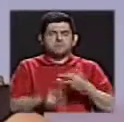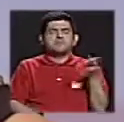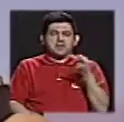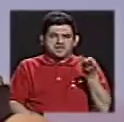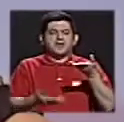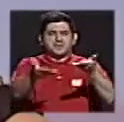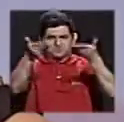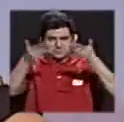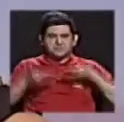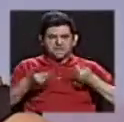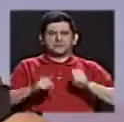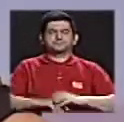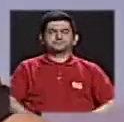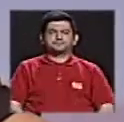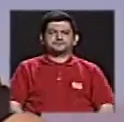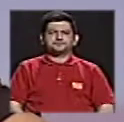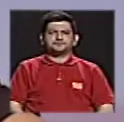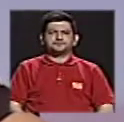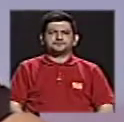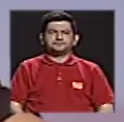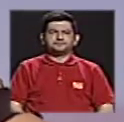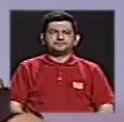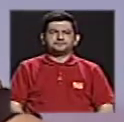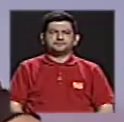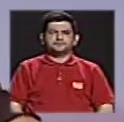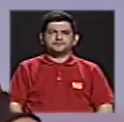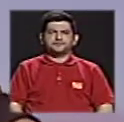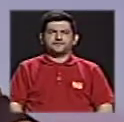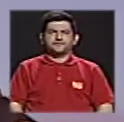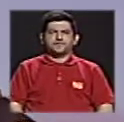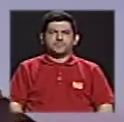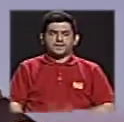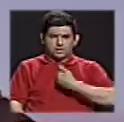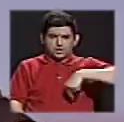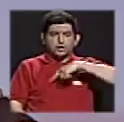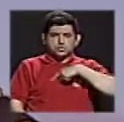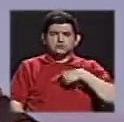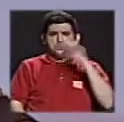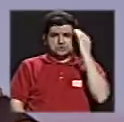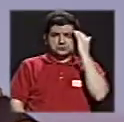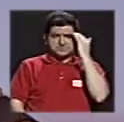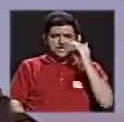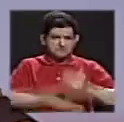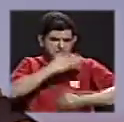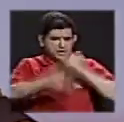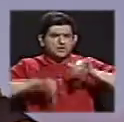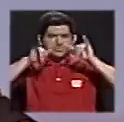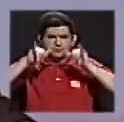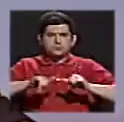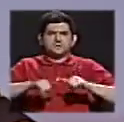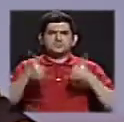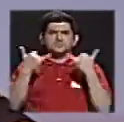dos. Fue a nombre de los dos. La supimos conservar. De eso hace